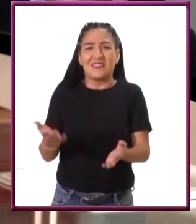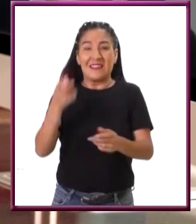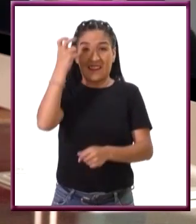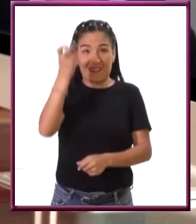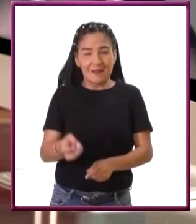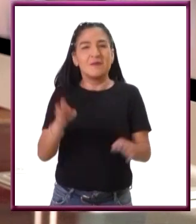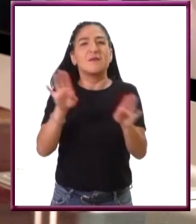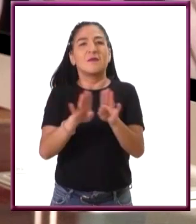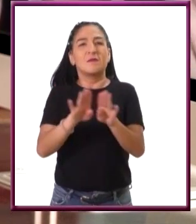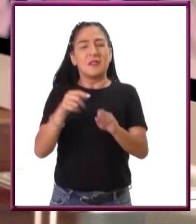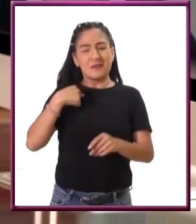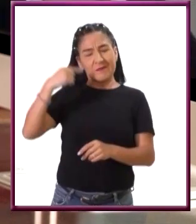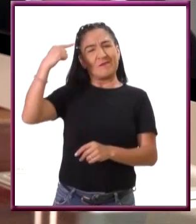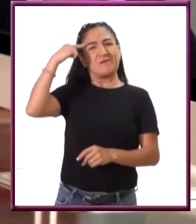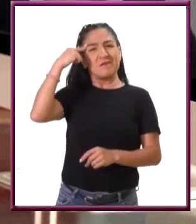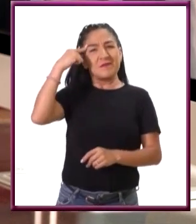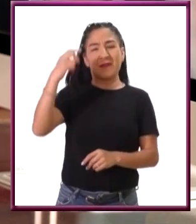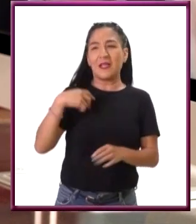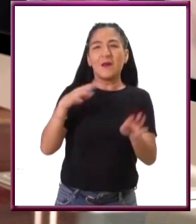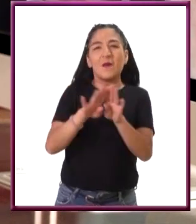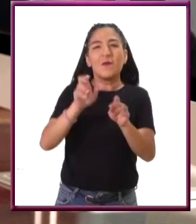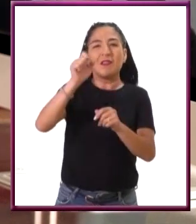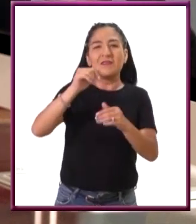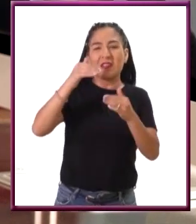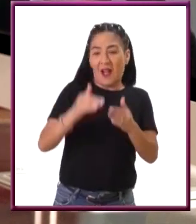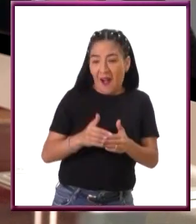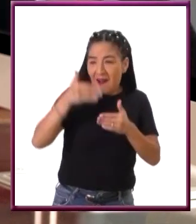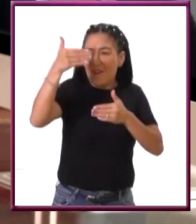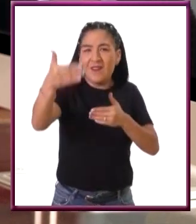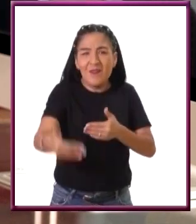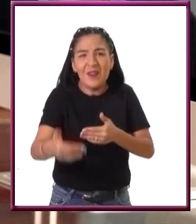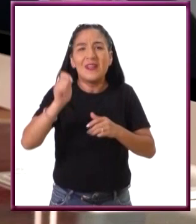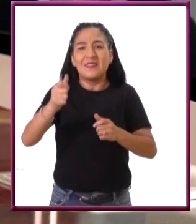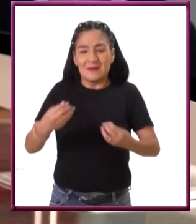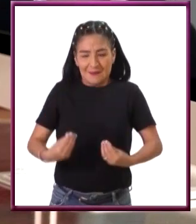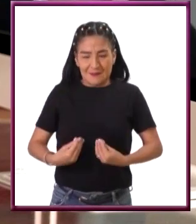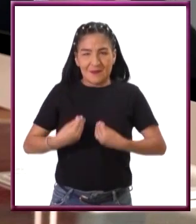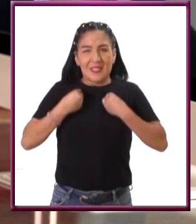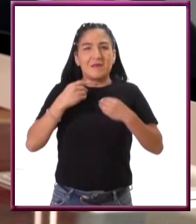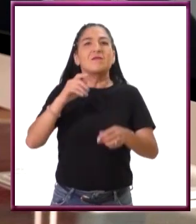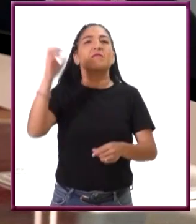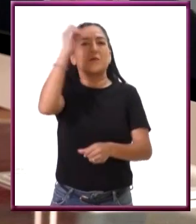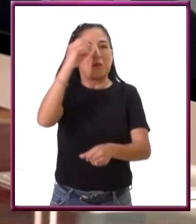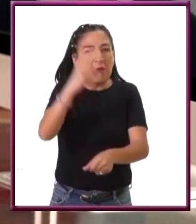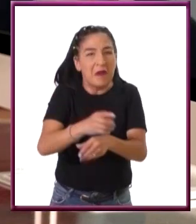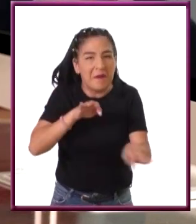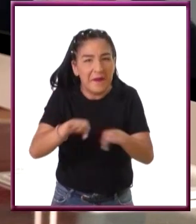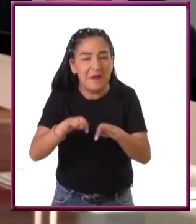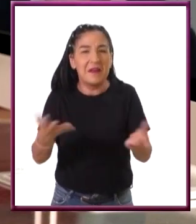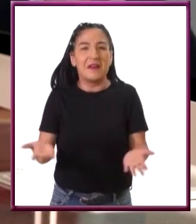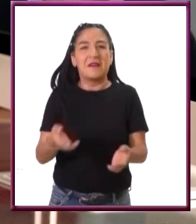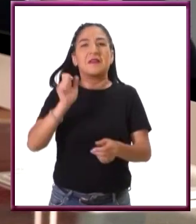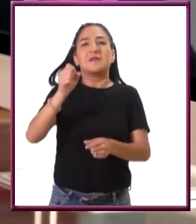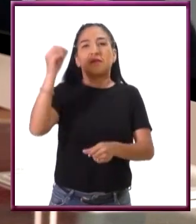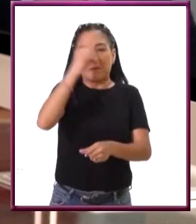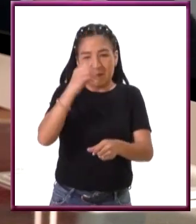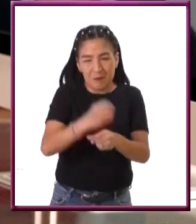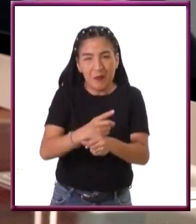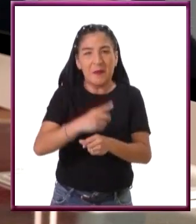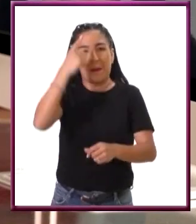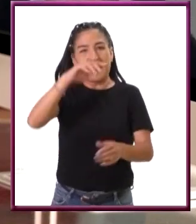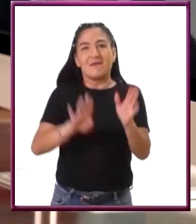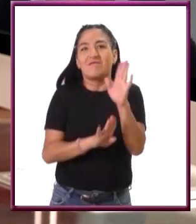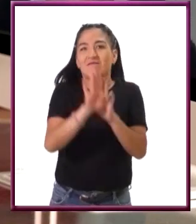desde ahí mirar lo que los horizontes de la vida me ofrecen en términos de oportunidades, en términos